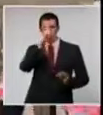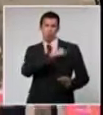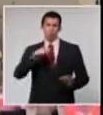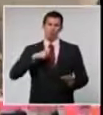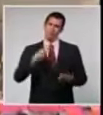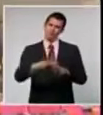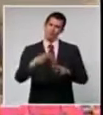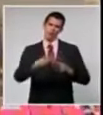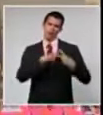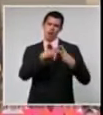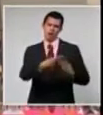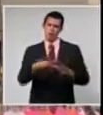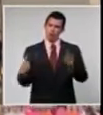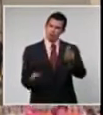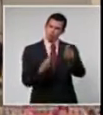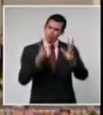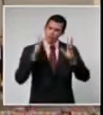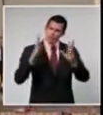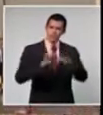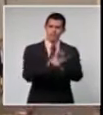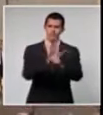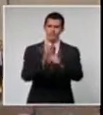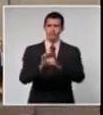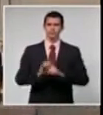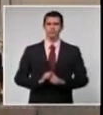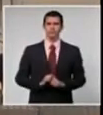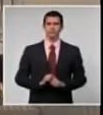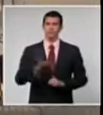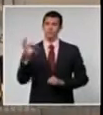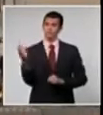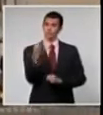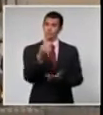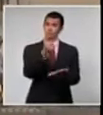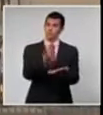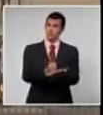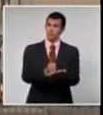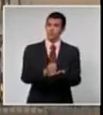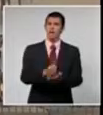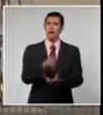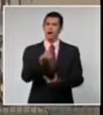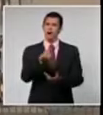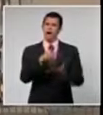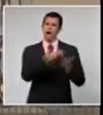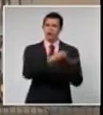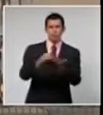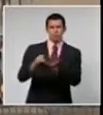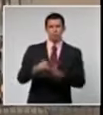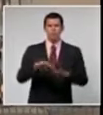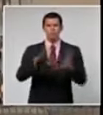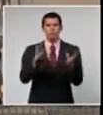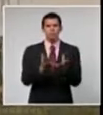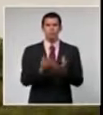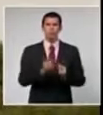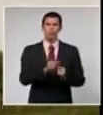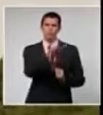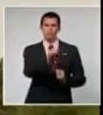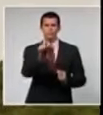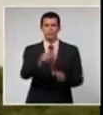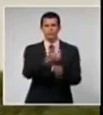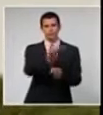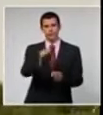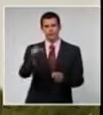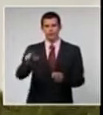Macron convocadas por la Confederación General del Trabajo en protesta por la reducción de puestos laborales. Varias televisoras